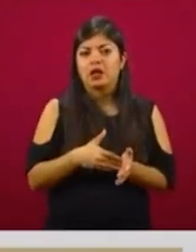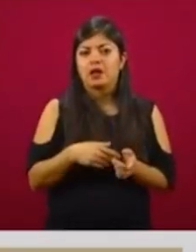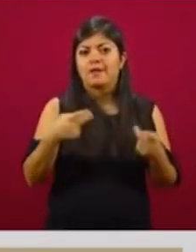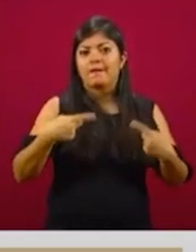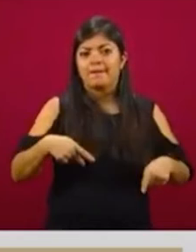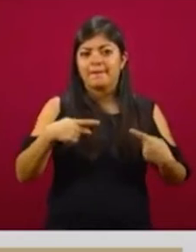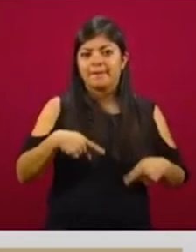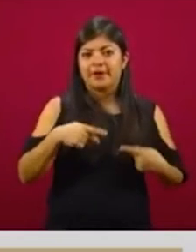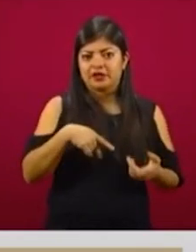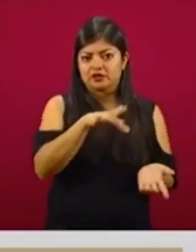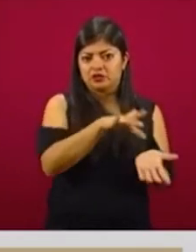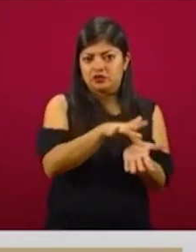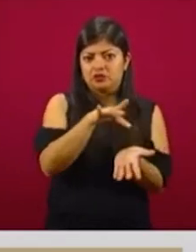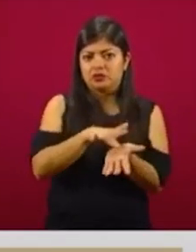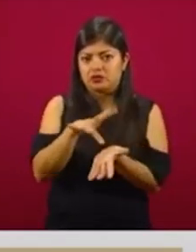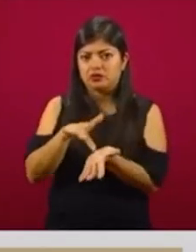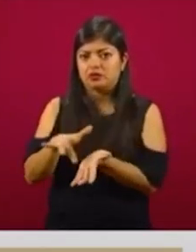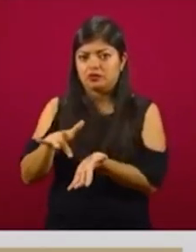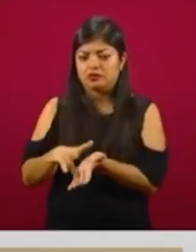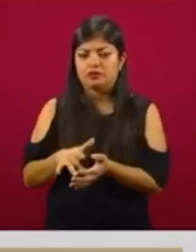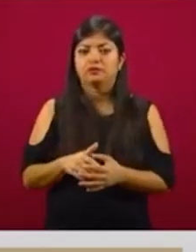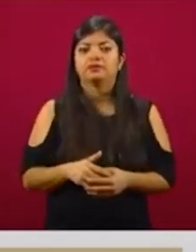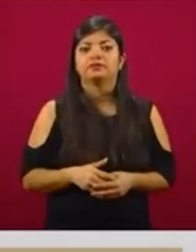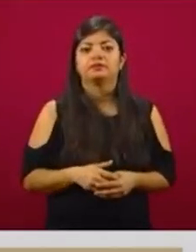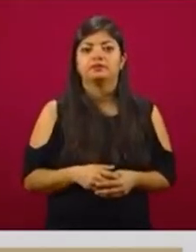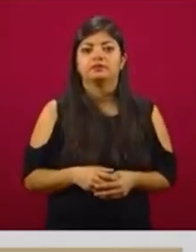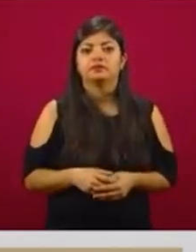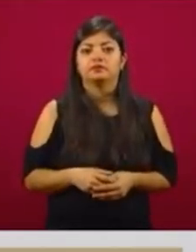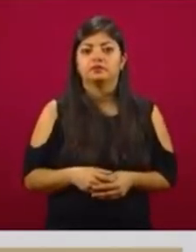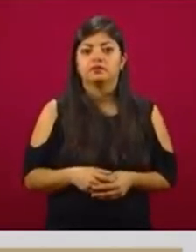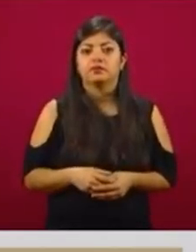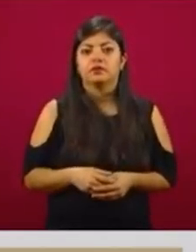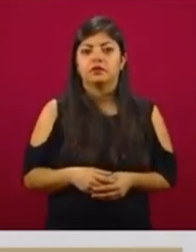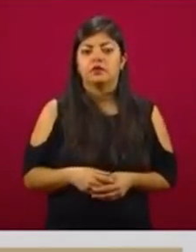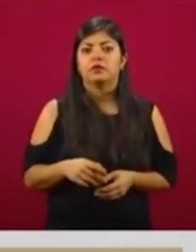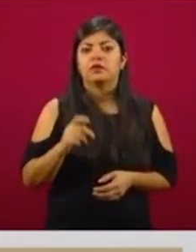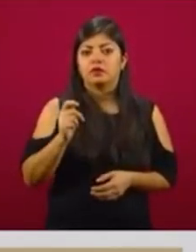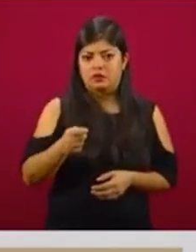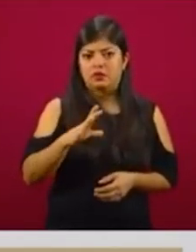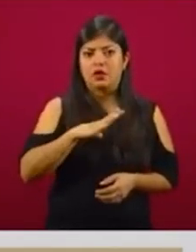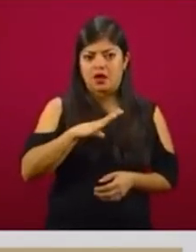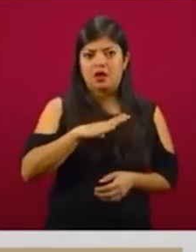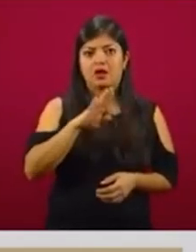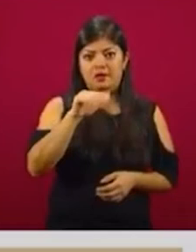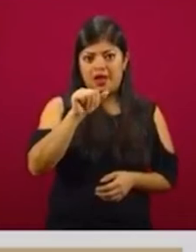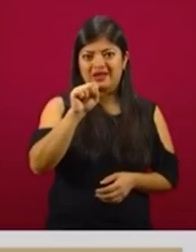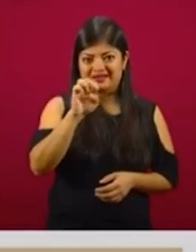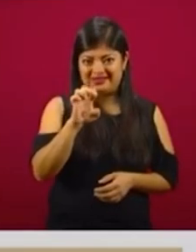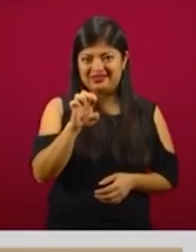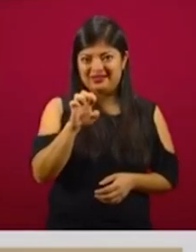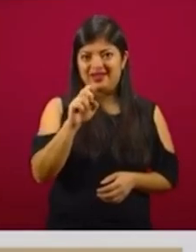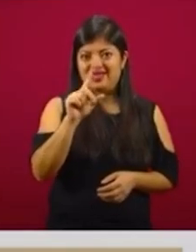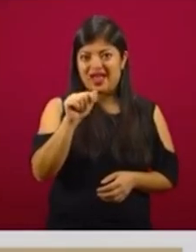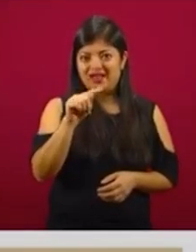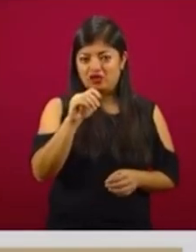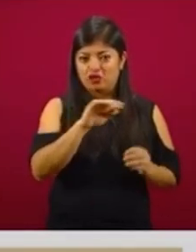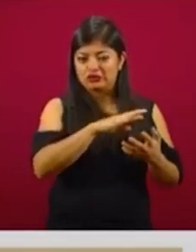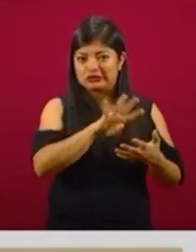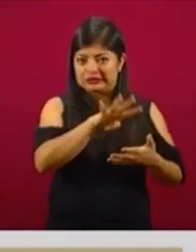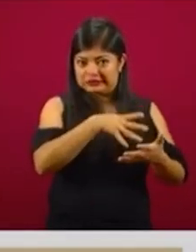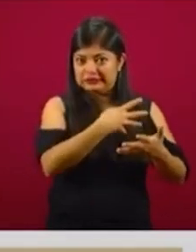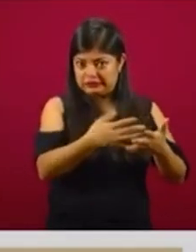beneficiarios. Estamos ya con las bases de datos, pero insistimos, estos días son